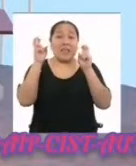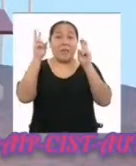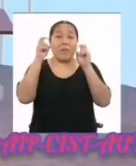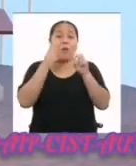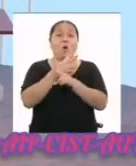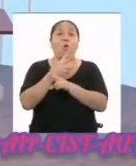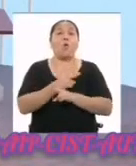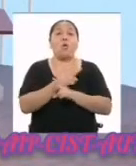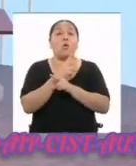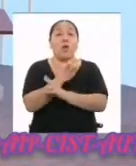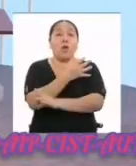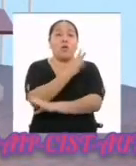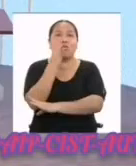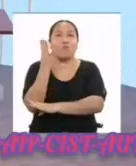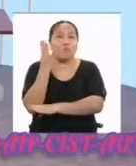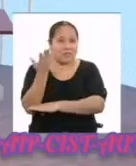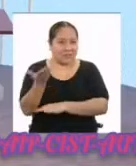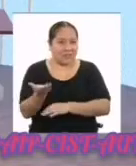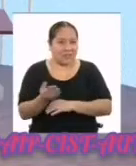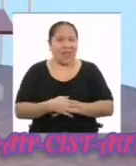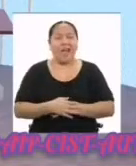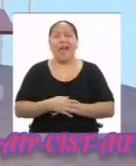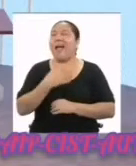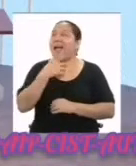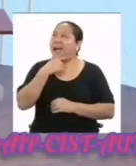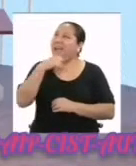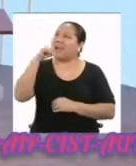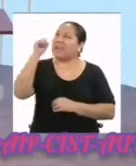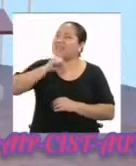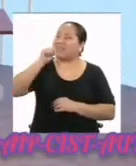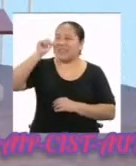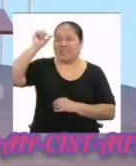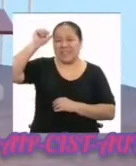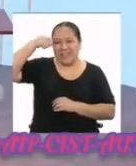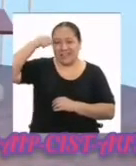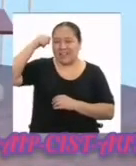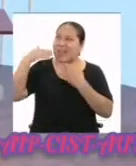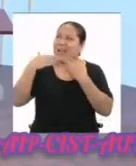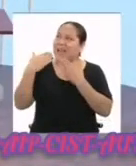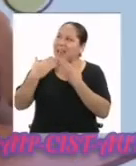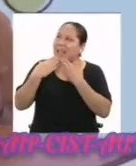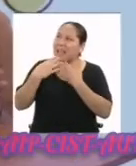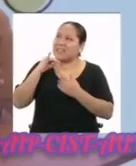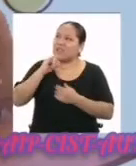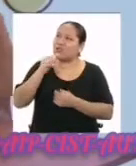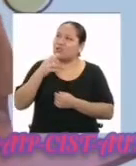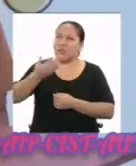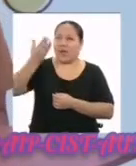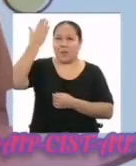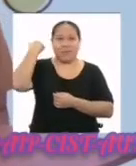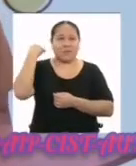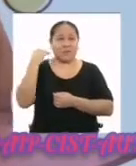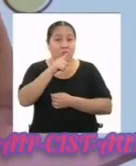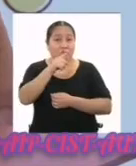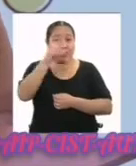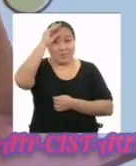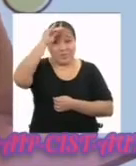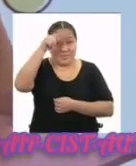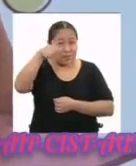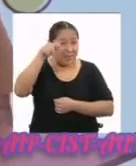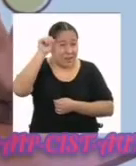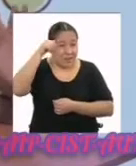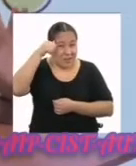nuestros bosques. ¡Claro! Tienes razón, ya me acordé. Gracias, Jonathan del pasado. Chicas y chicos, ¿ustedes lo